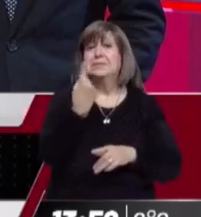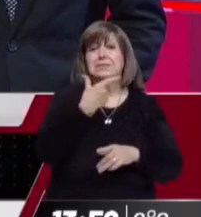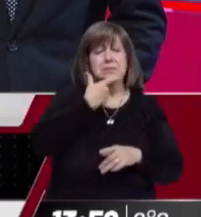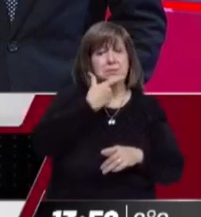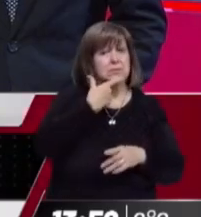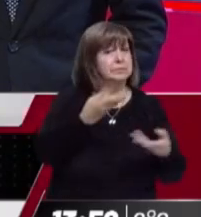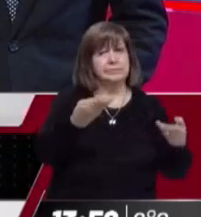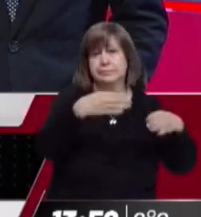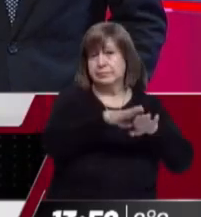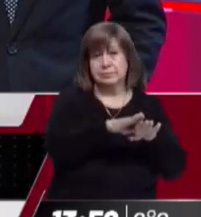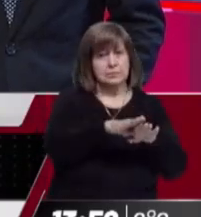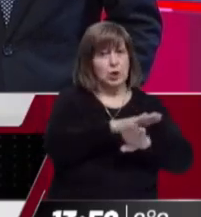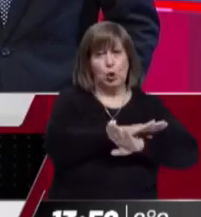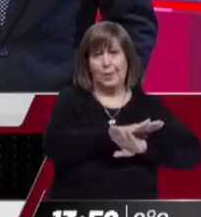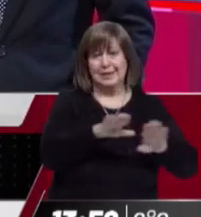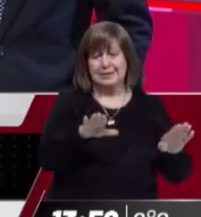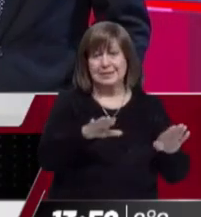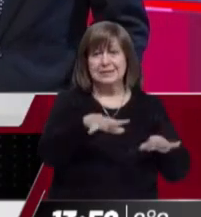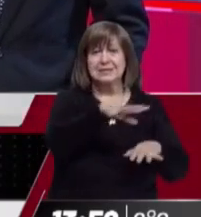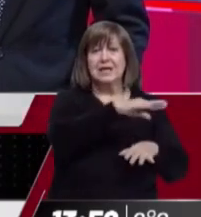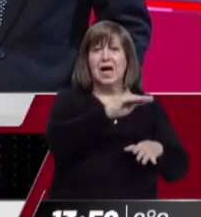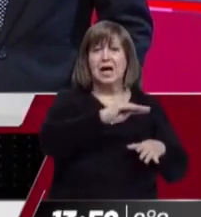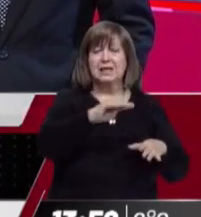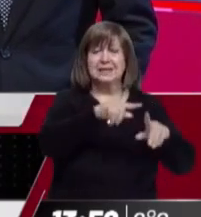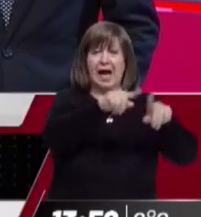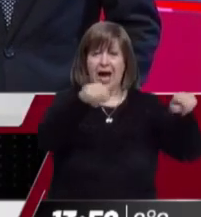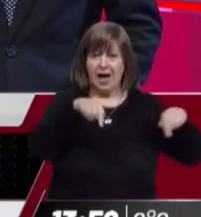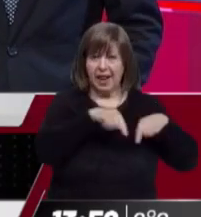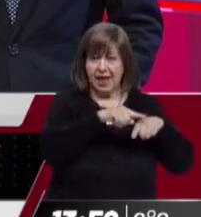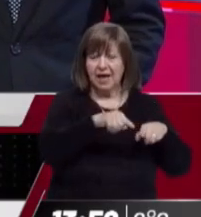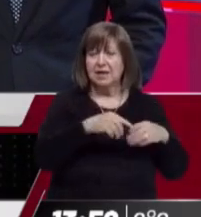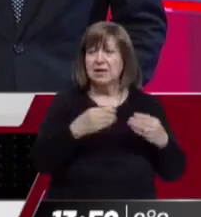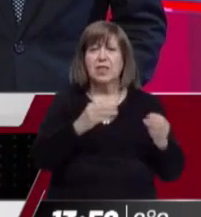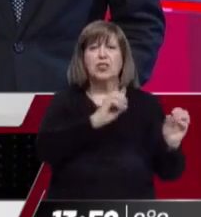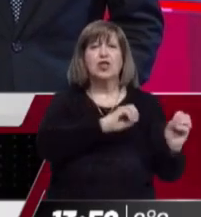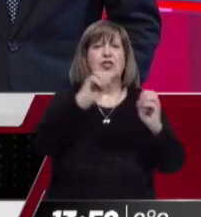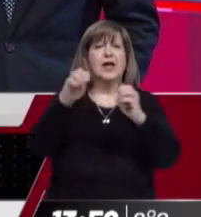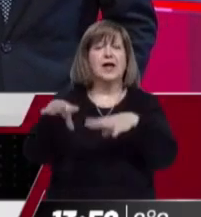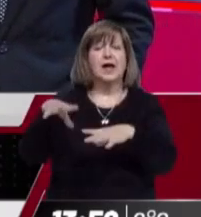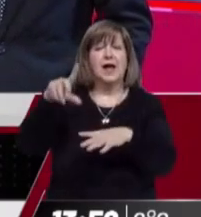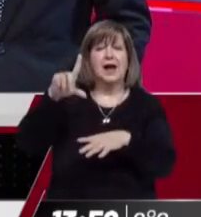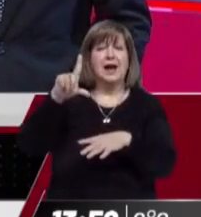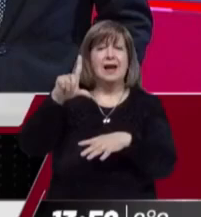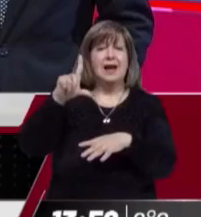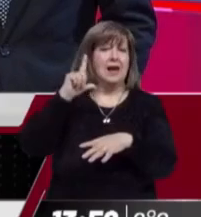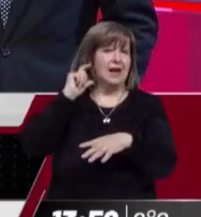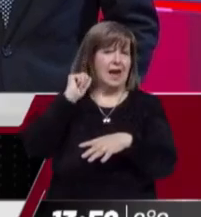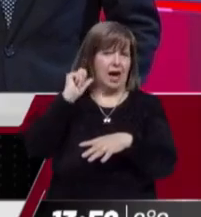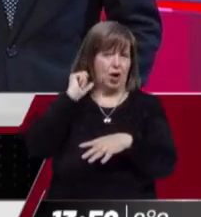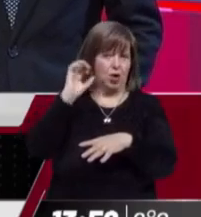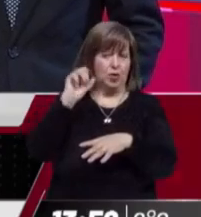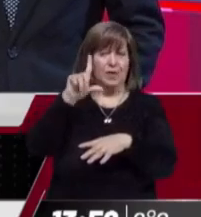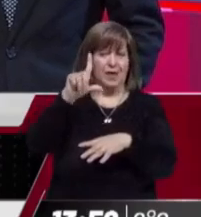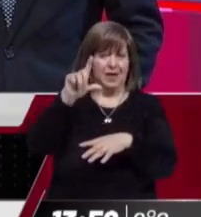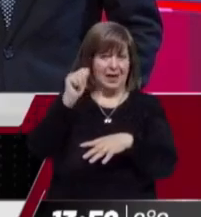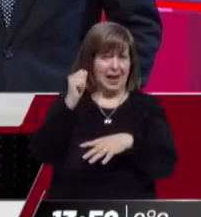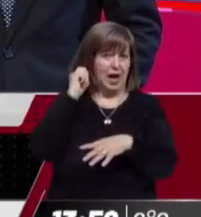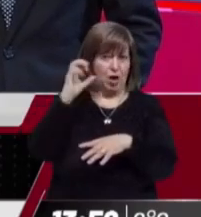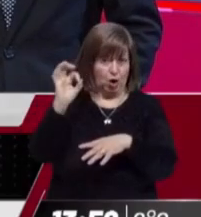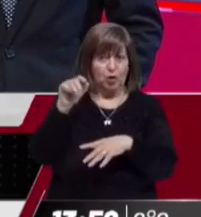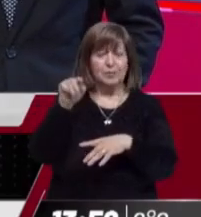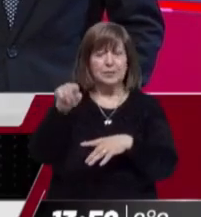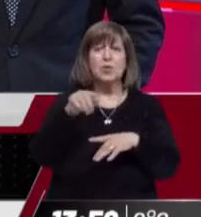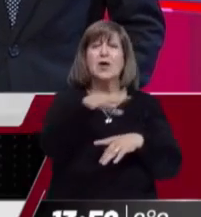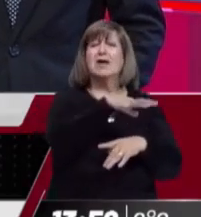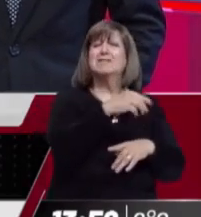1 de septiembre, ya cerraría esta área. ¿Qué pasa? Se van a derivar al Hospital Lago Mayor. Recordemos que aquí en el Hospital Carrillo, en